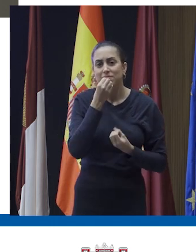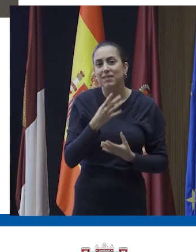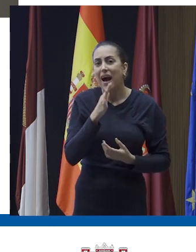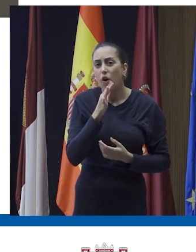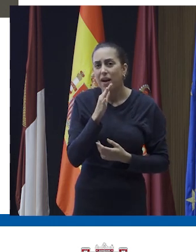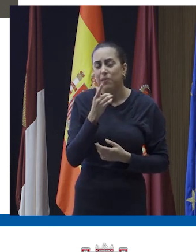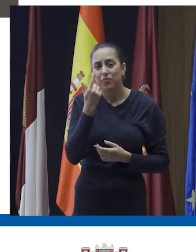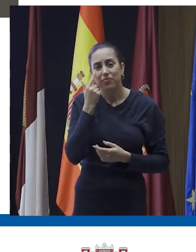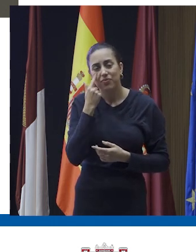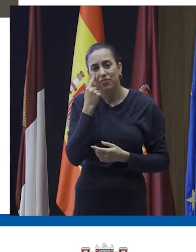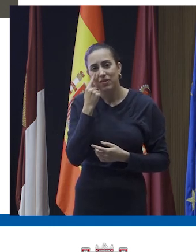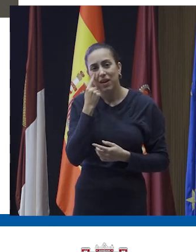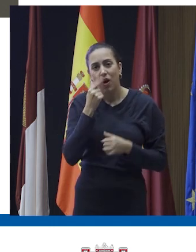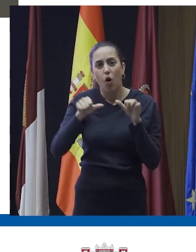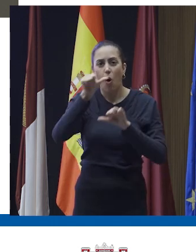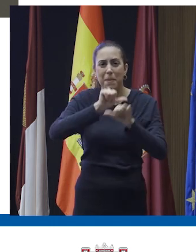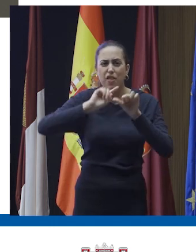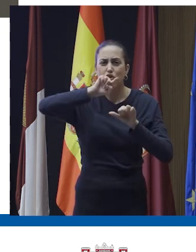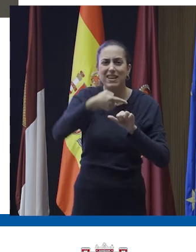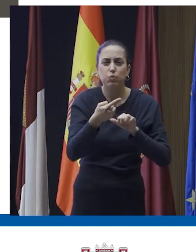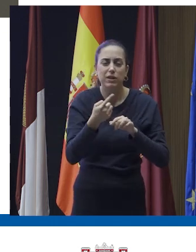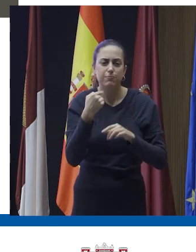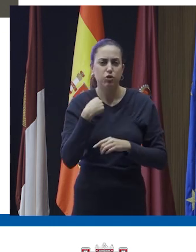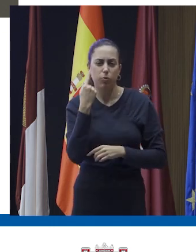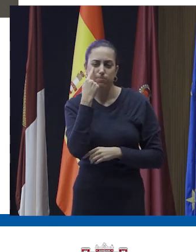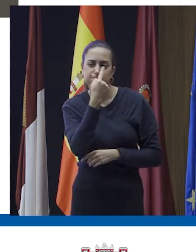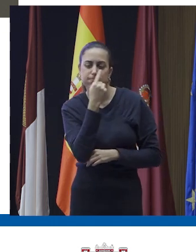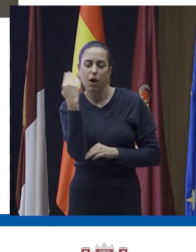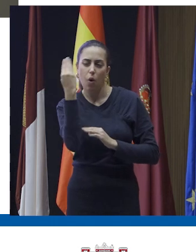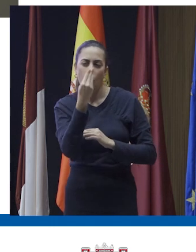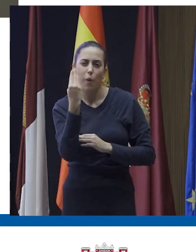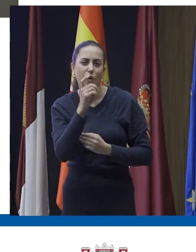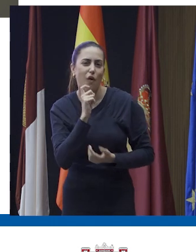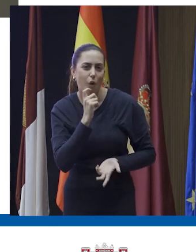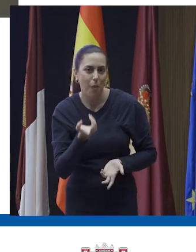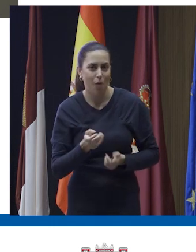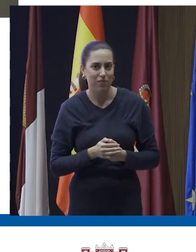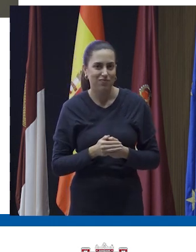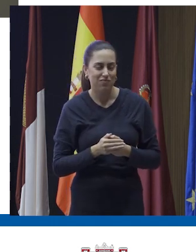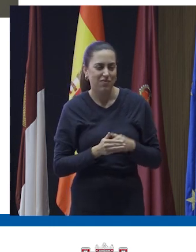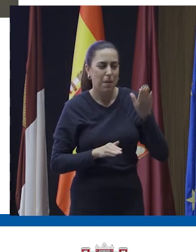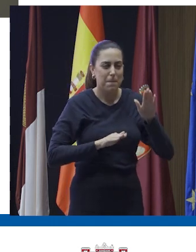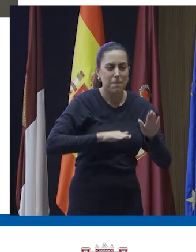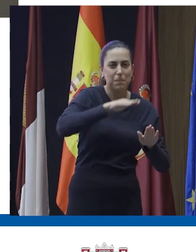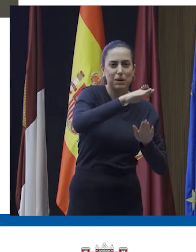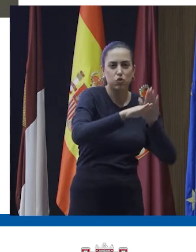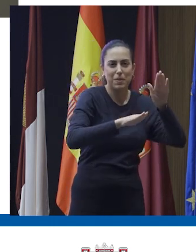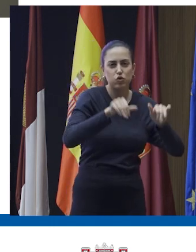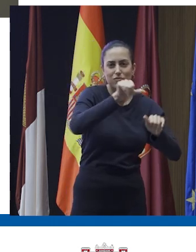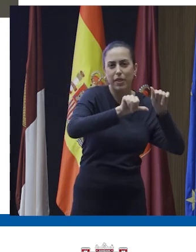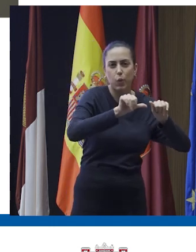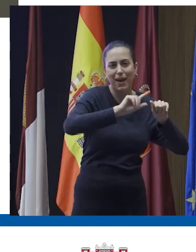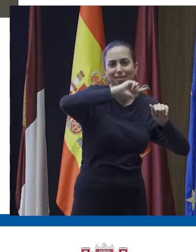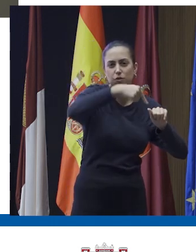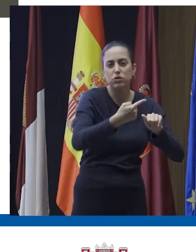cuidado posoperatorio. Vale, pues nos hemos operado. ¿Qué vamos a hacer después de la cirugía?